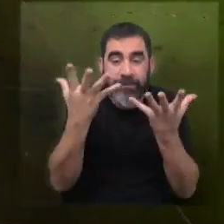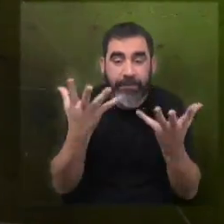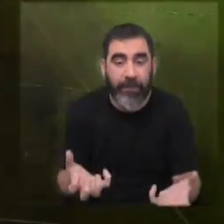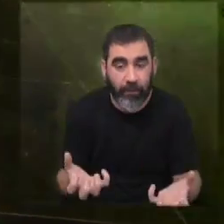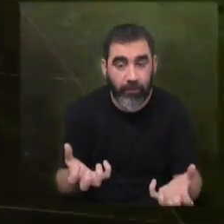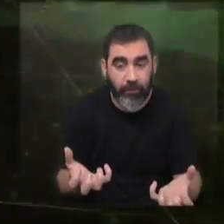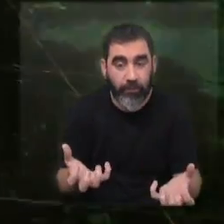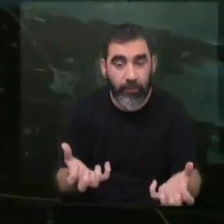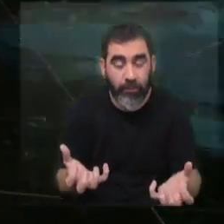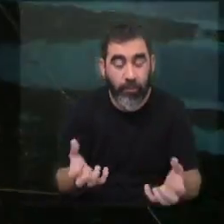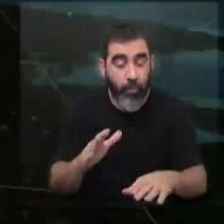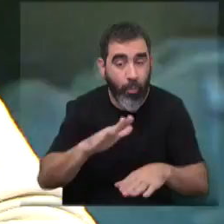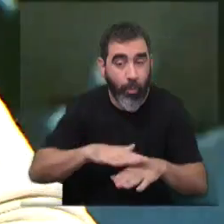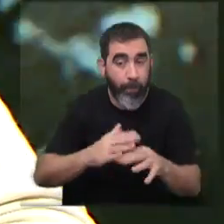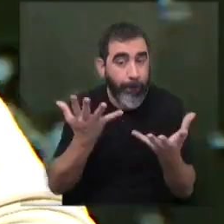la estación seca.